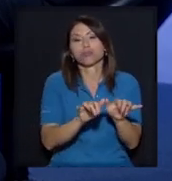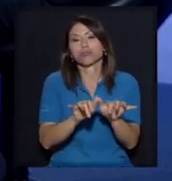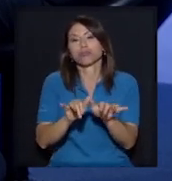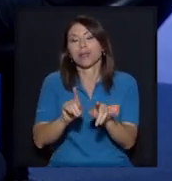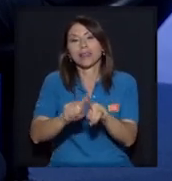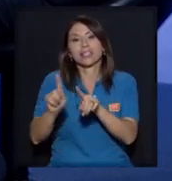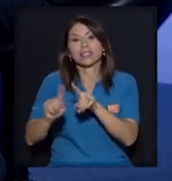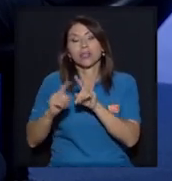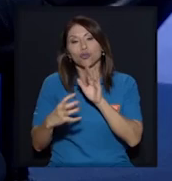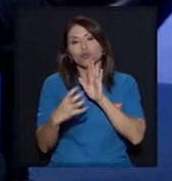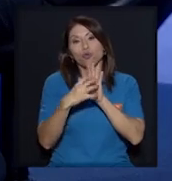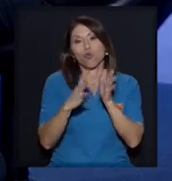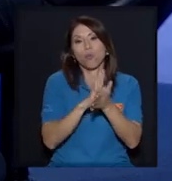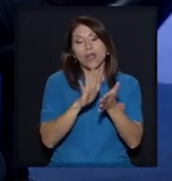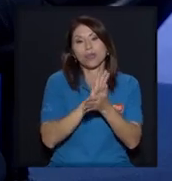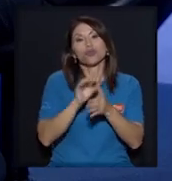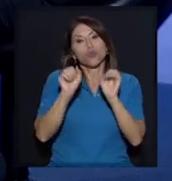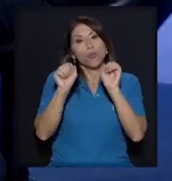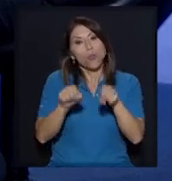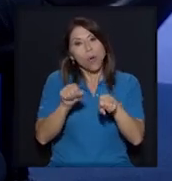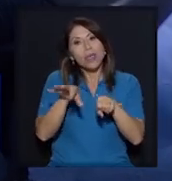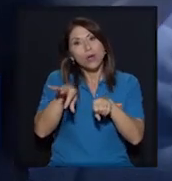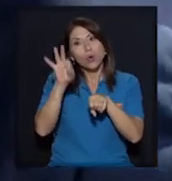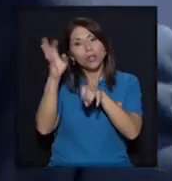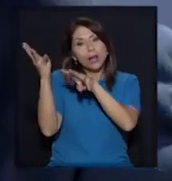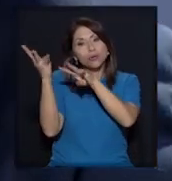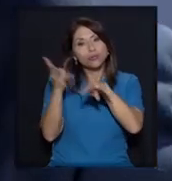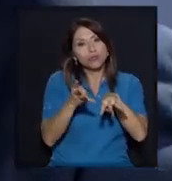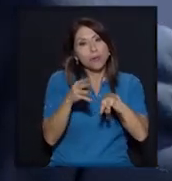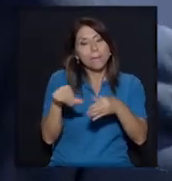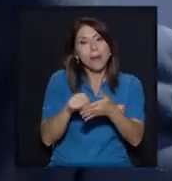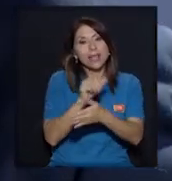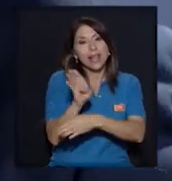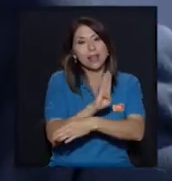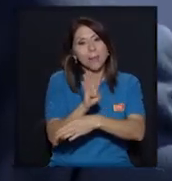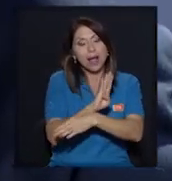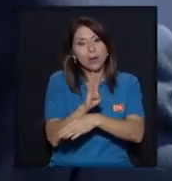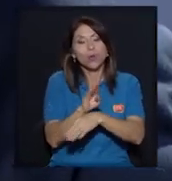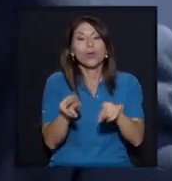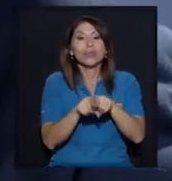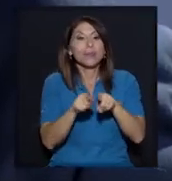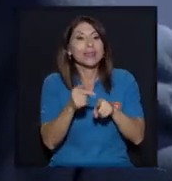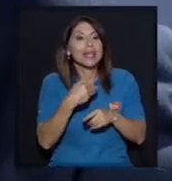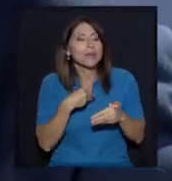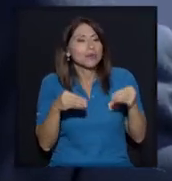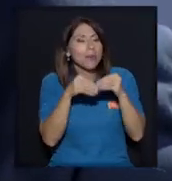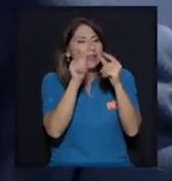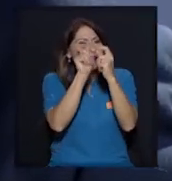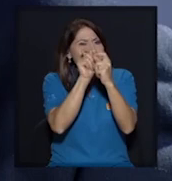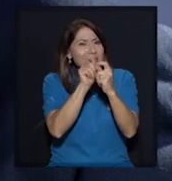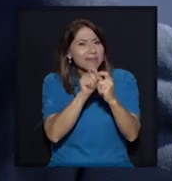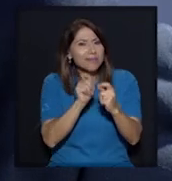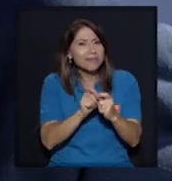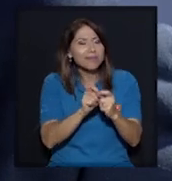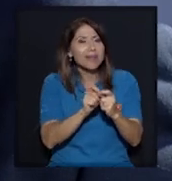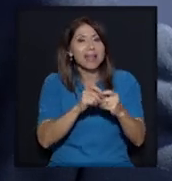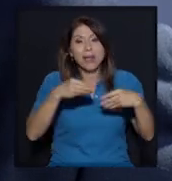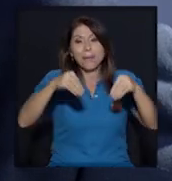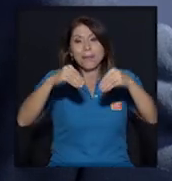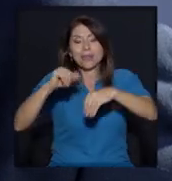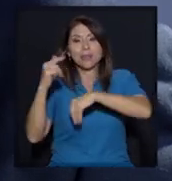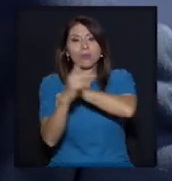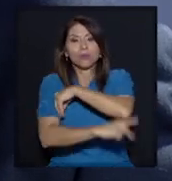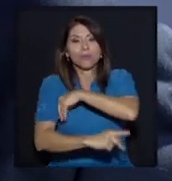disponibles en la página del banco. Tenemos un mayor detalle de lo que son las exportaciones de servicio, incluso por